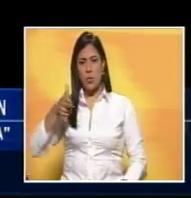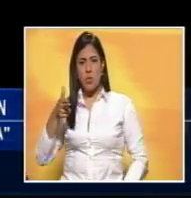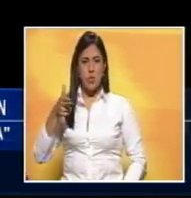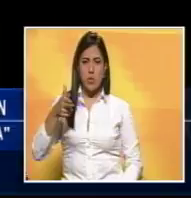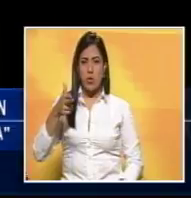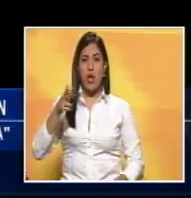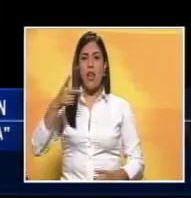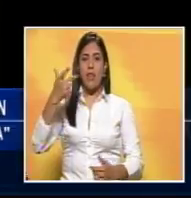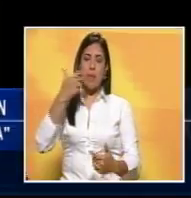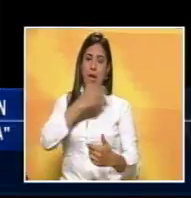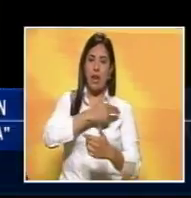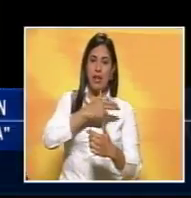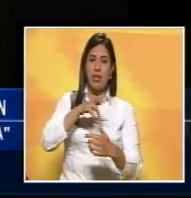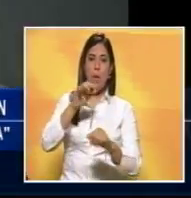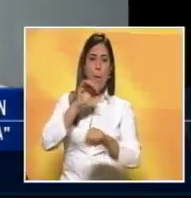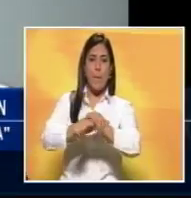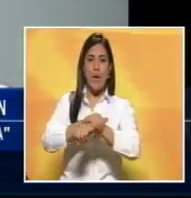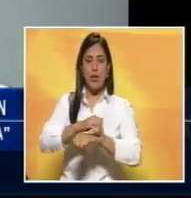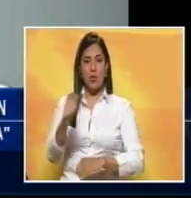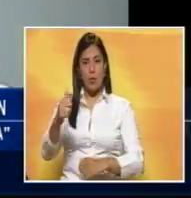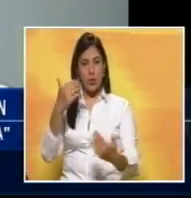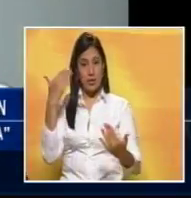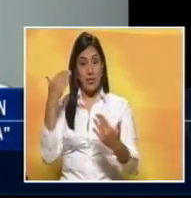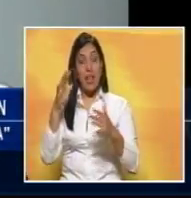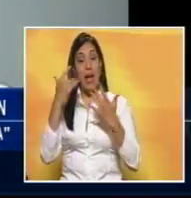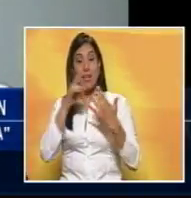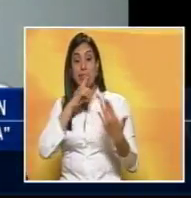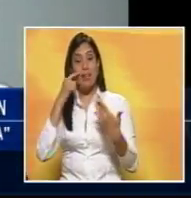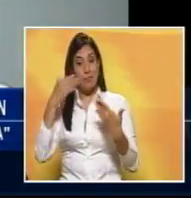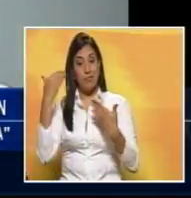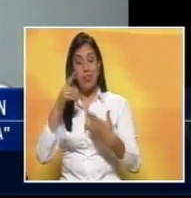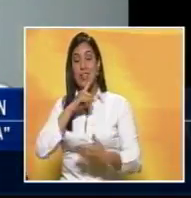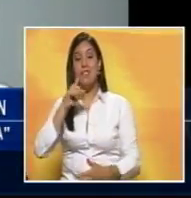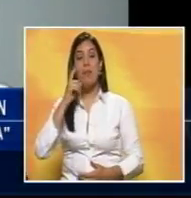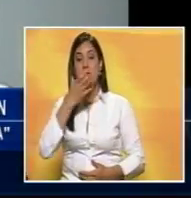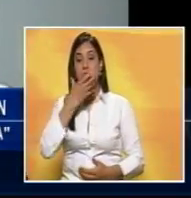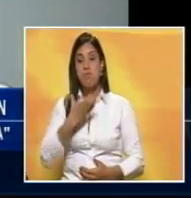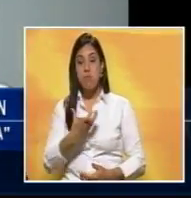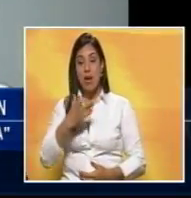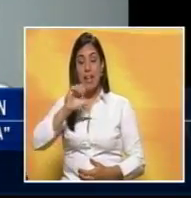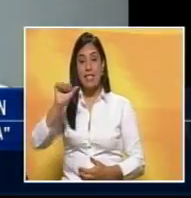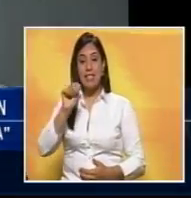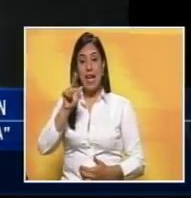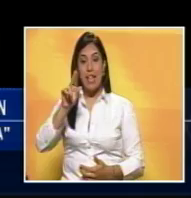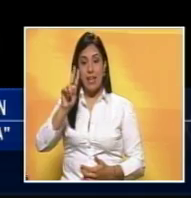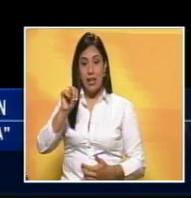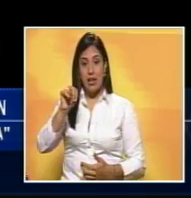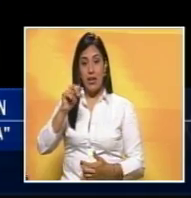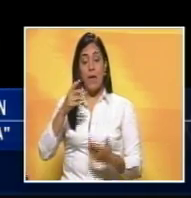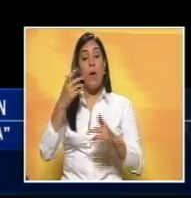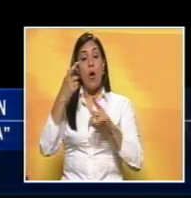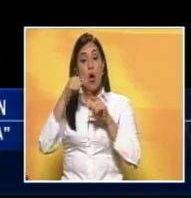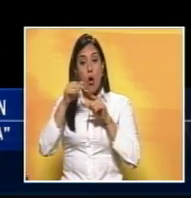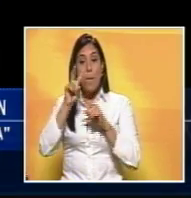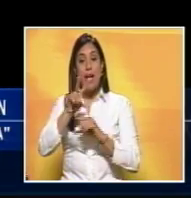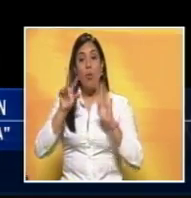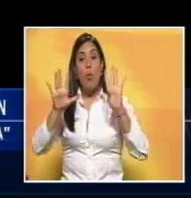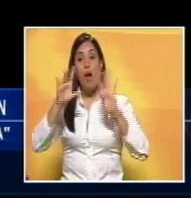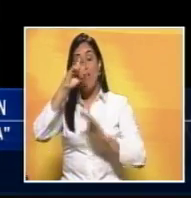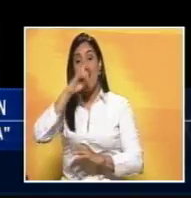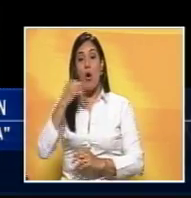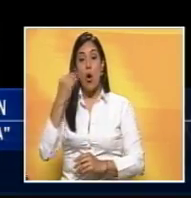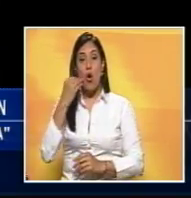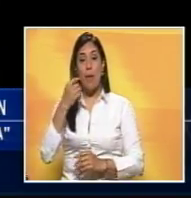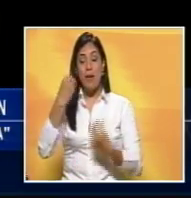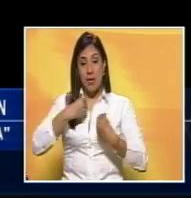fue posteriormente herido y detenido por la policía. El autor del hecho fue identificado como Saifulo Saipov, de 29 años,